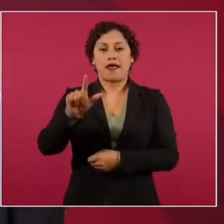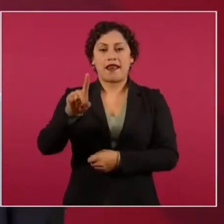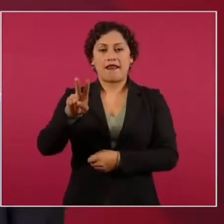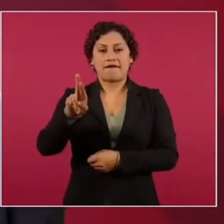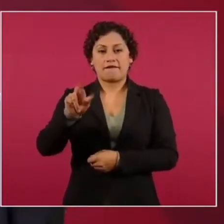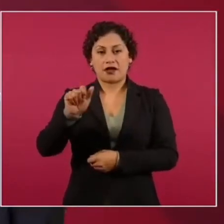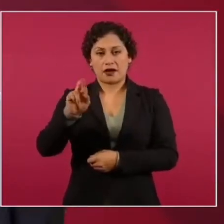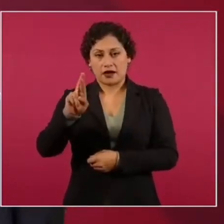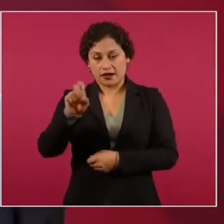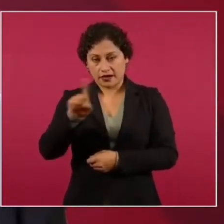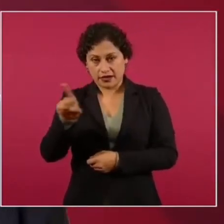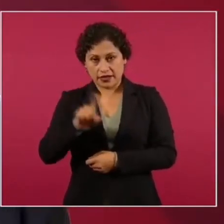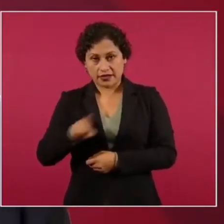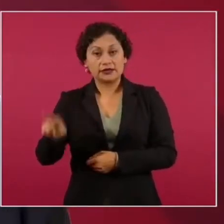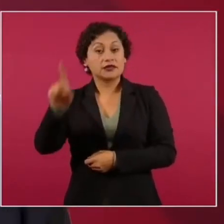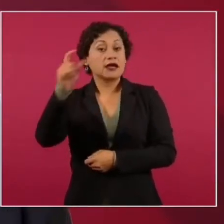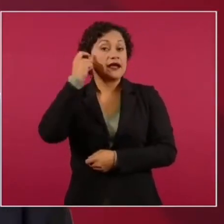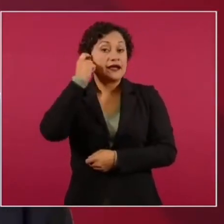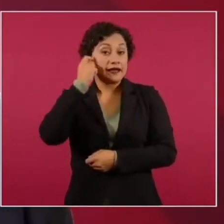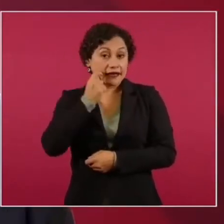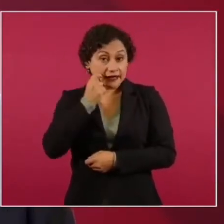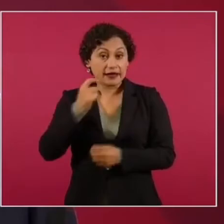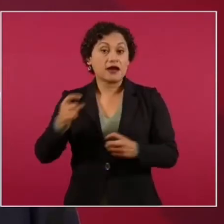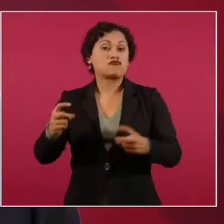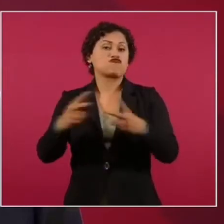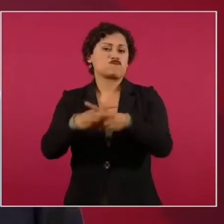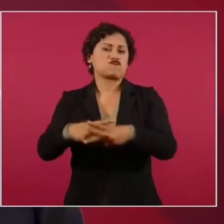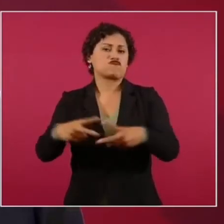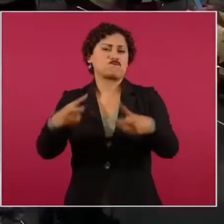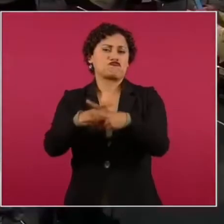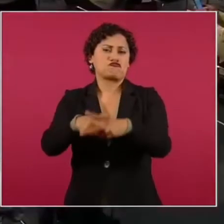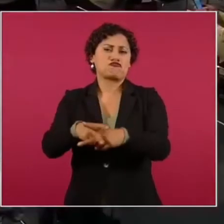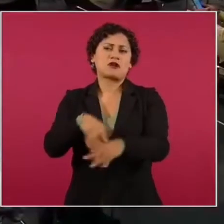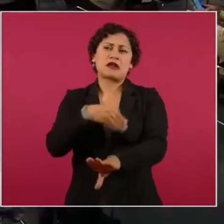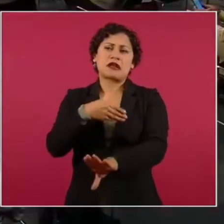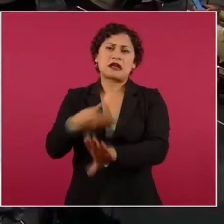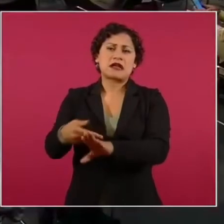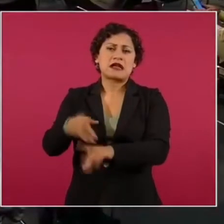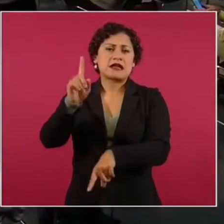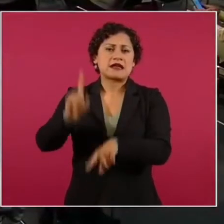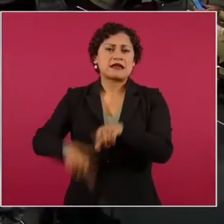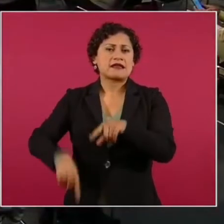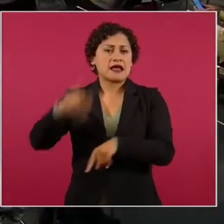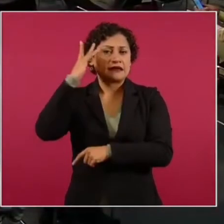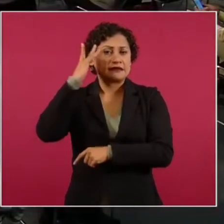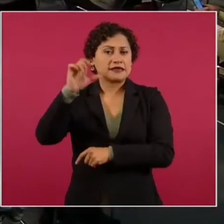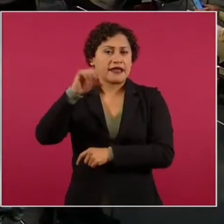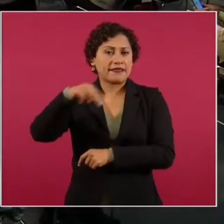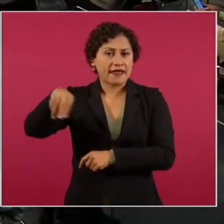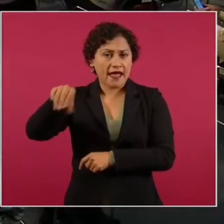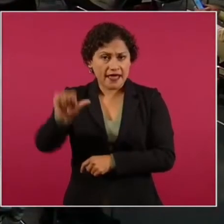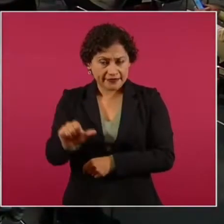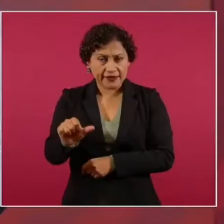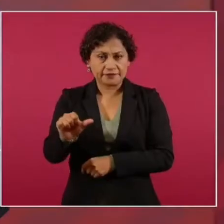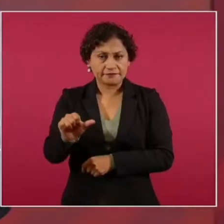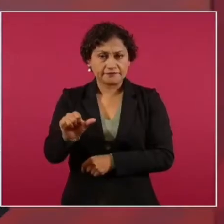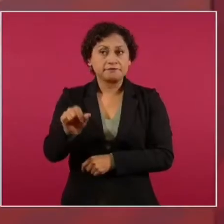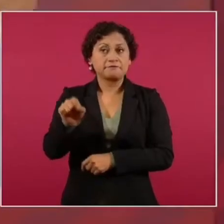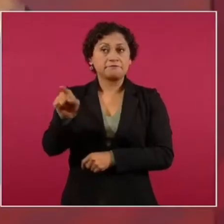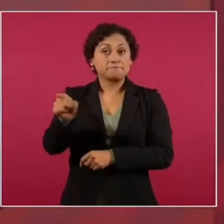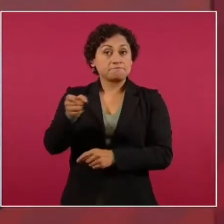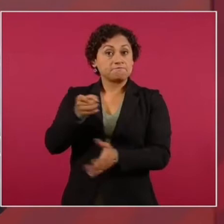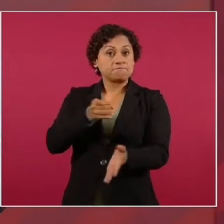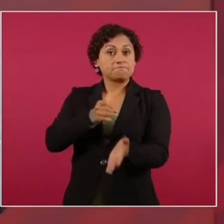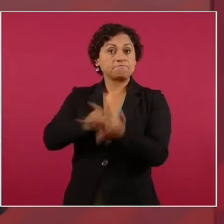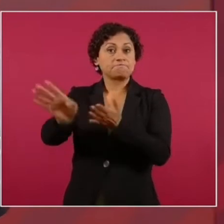luchando contra la dictadura de Santa Anna. Entonces triunfa el movimiento